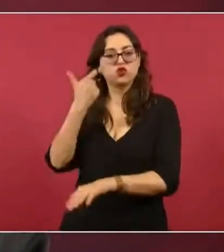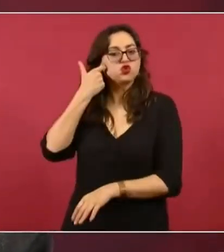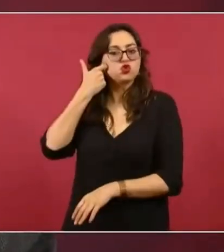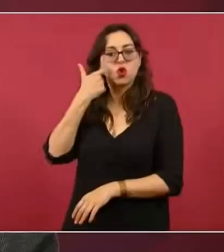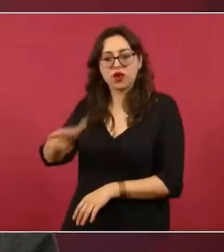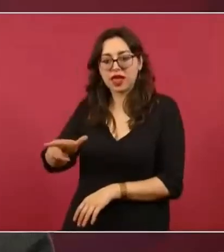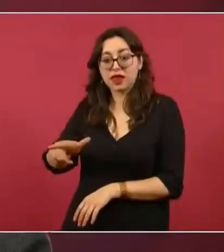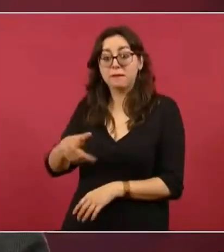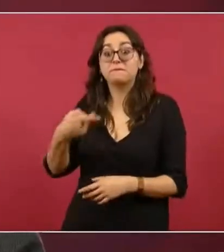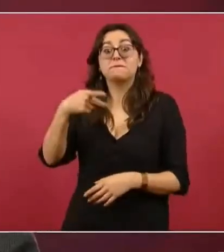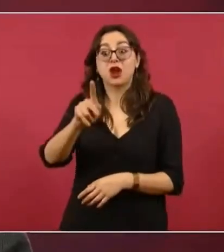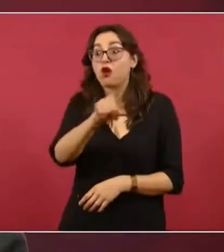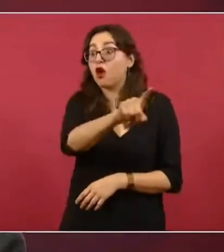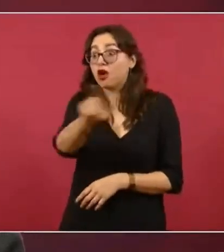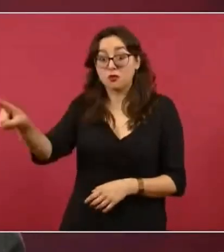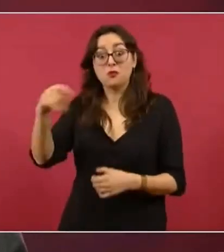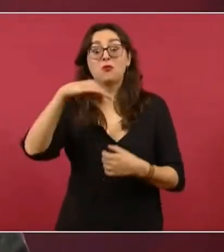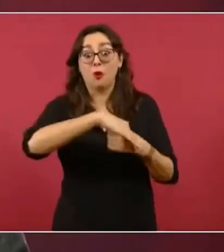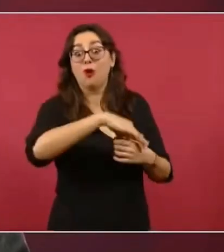Bueno, ahora,